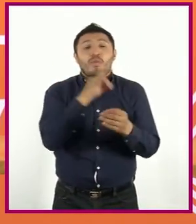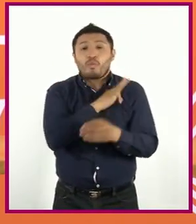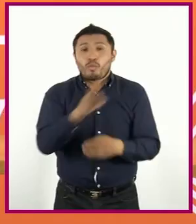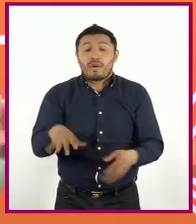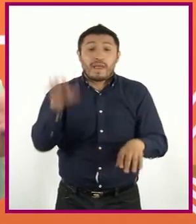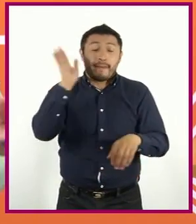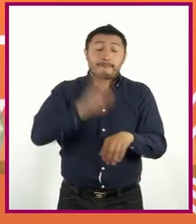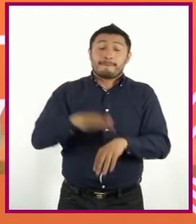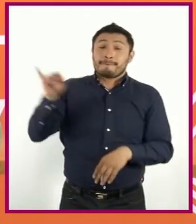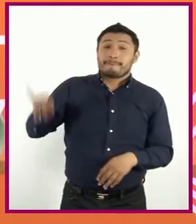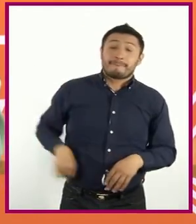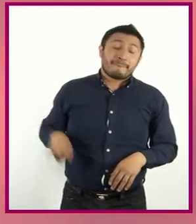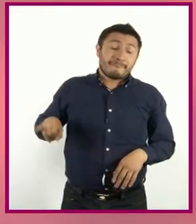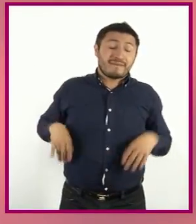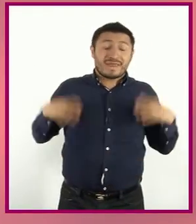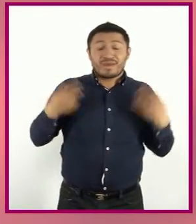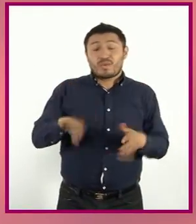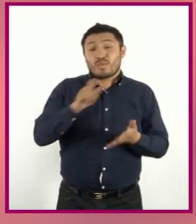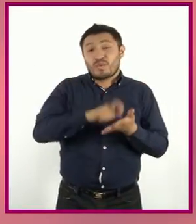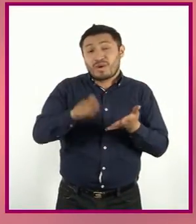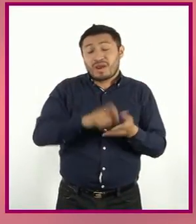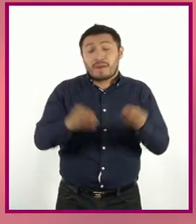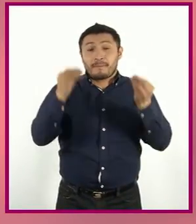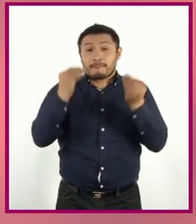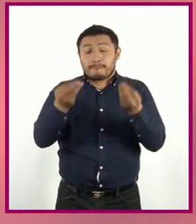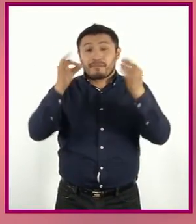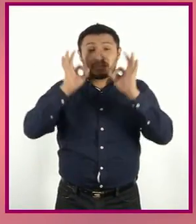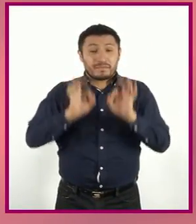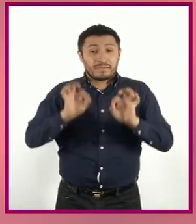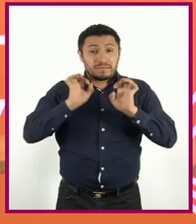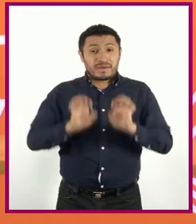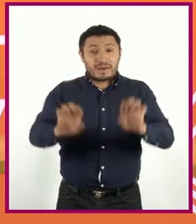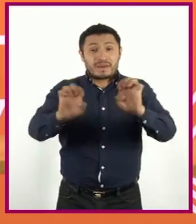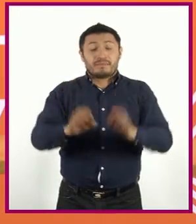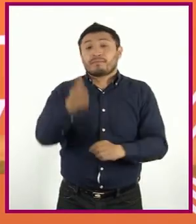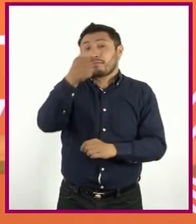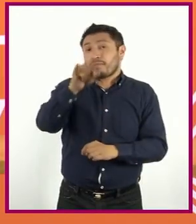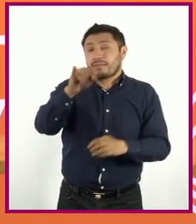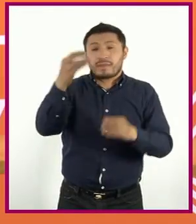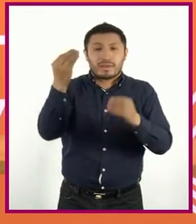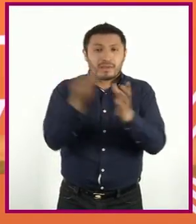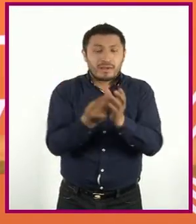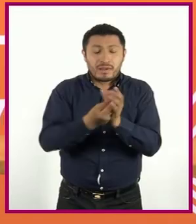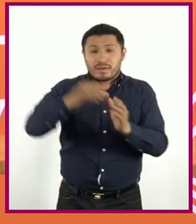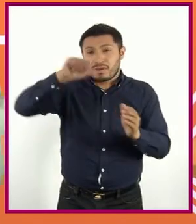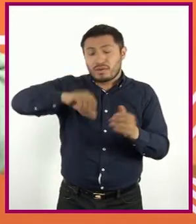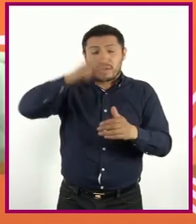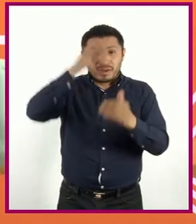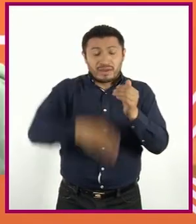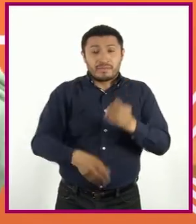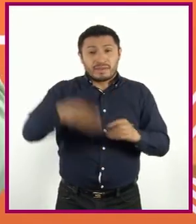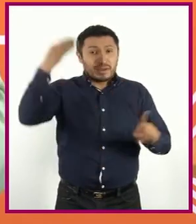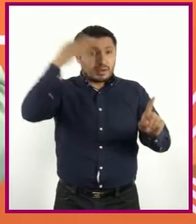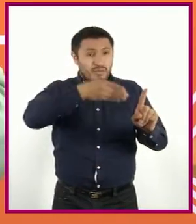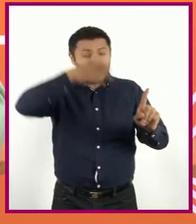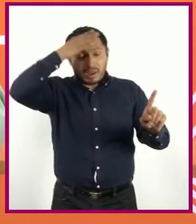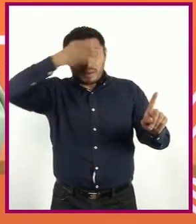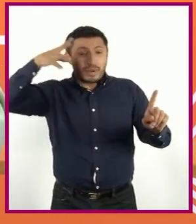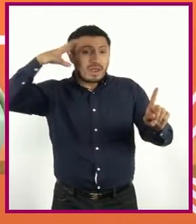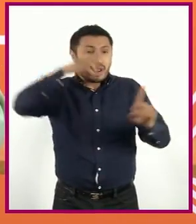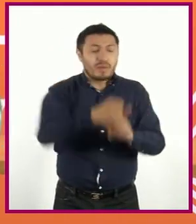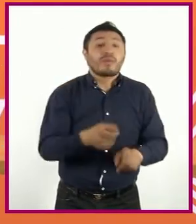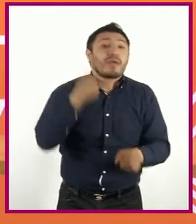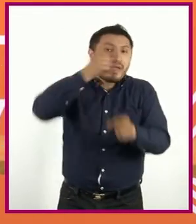más interesante un texto. Así es como logramos llegar a nuestro aprendizaje esperado. Identifica